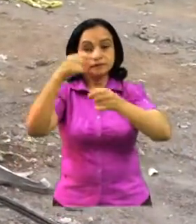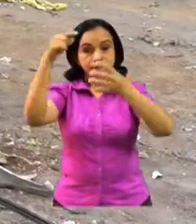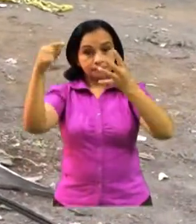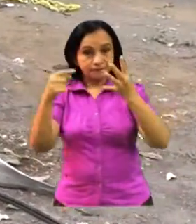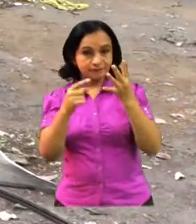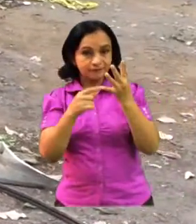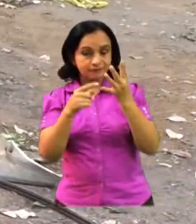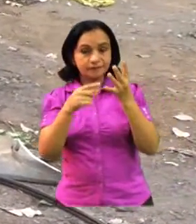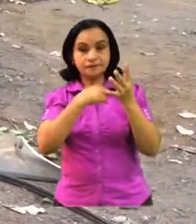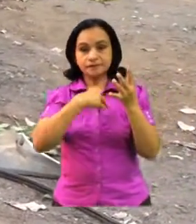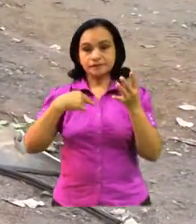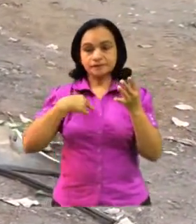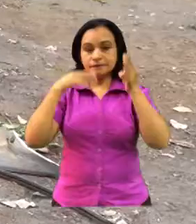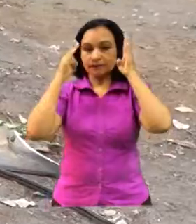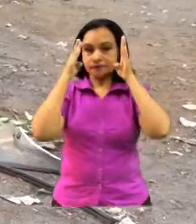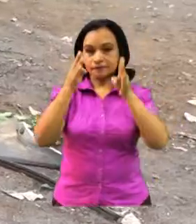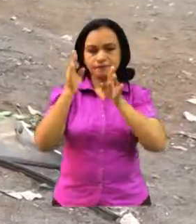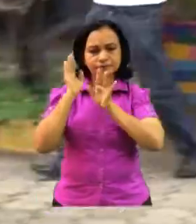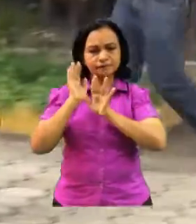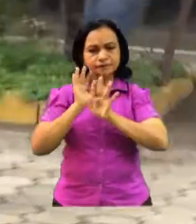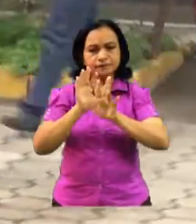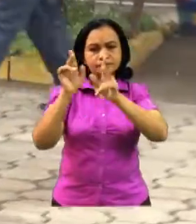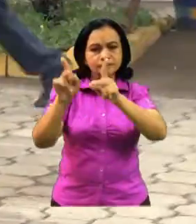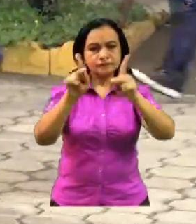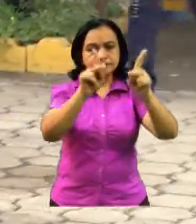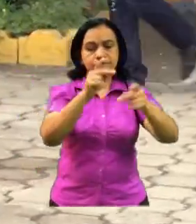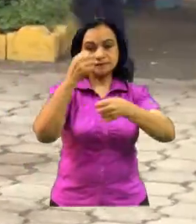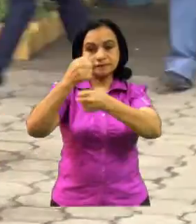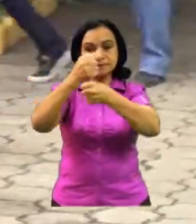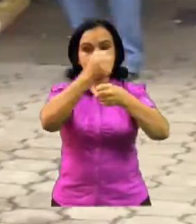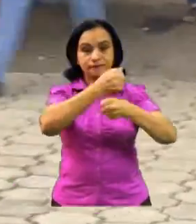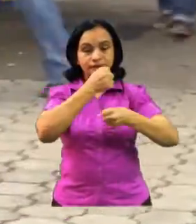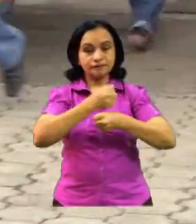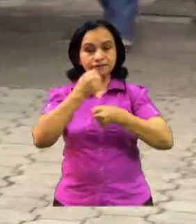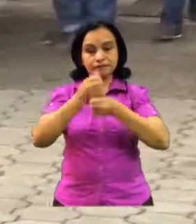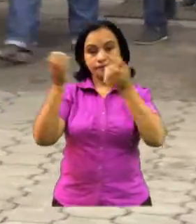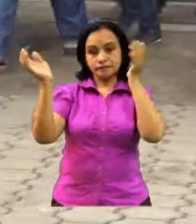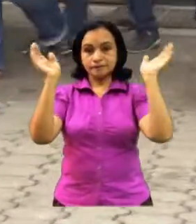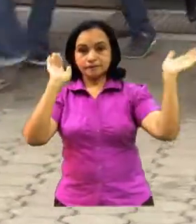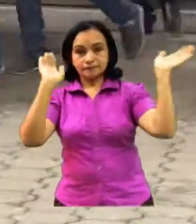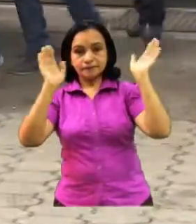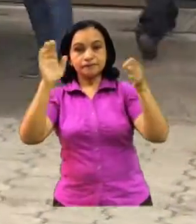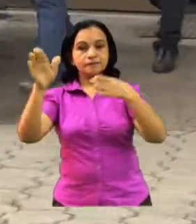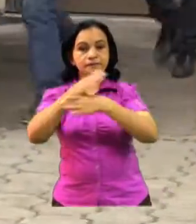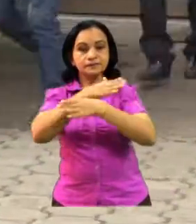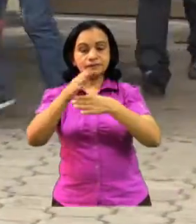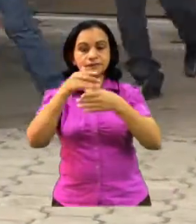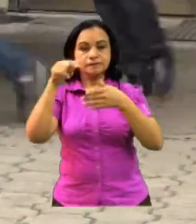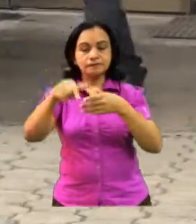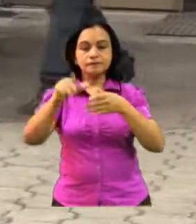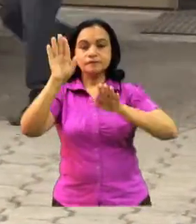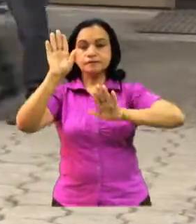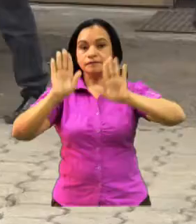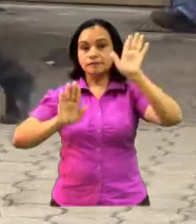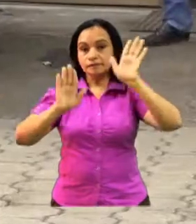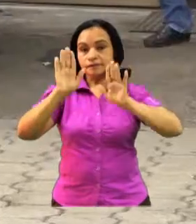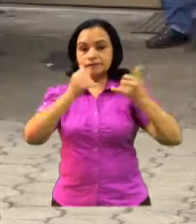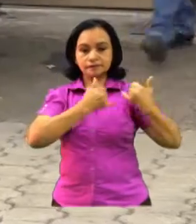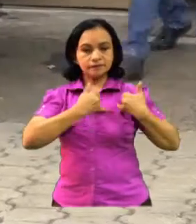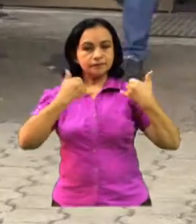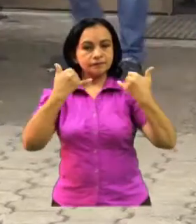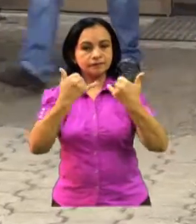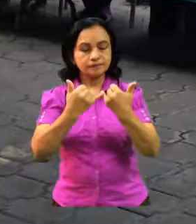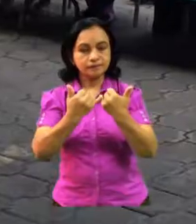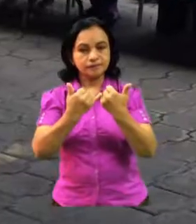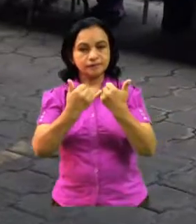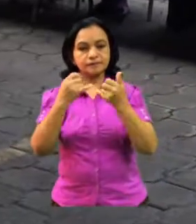cuarto ejercicio se hará énfasis en la movilización de personal trabajador, sector comercio, entre otros. En este participarán las instituciones